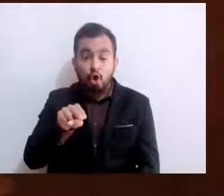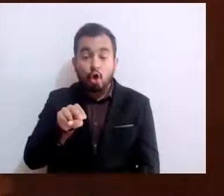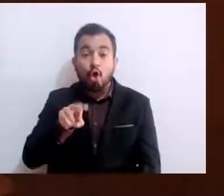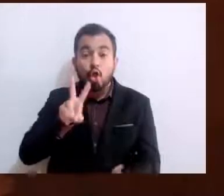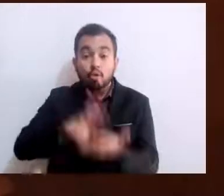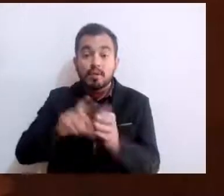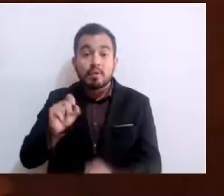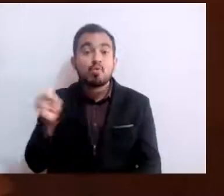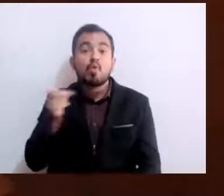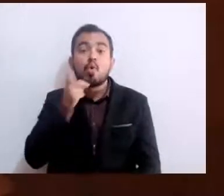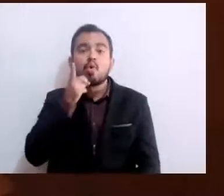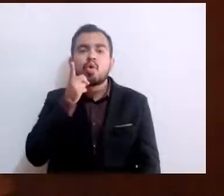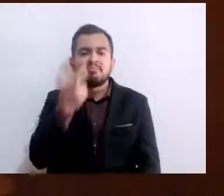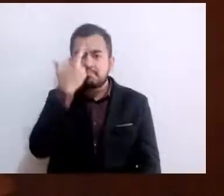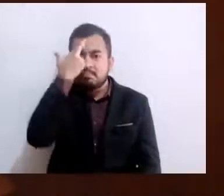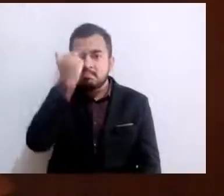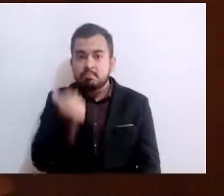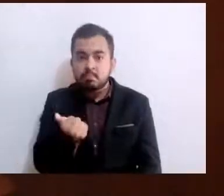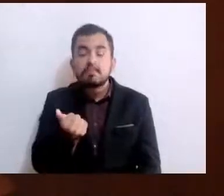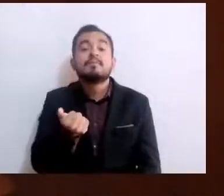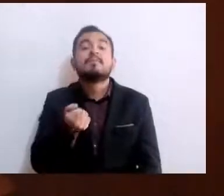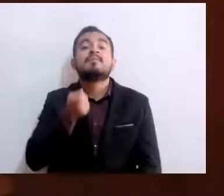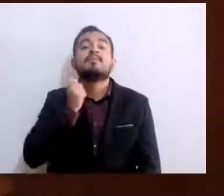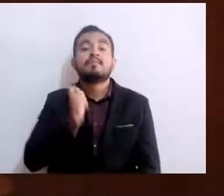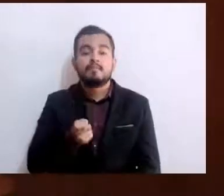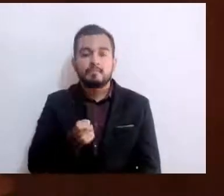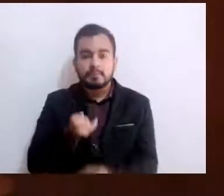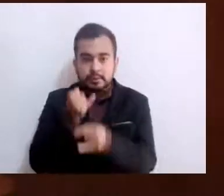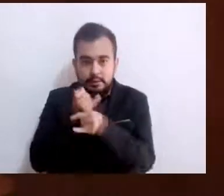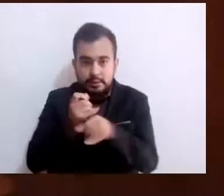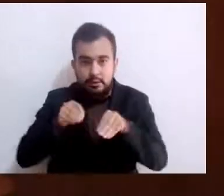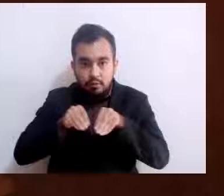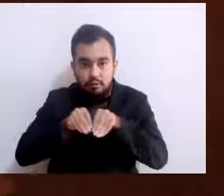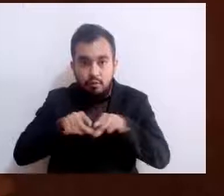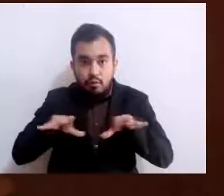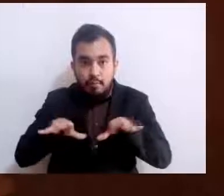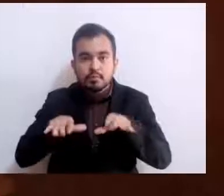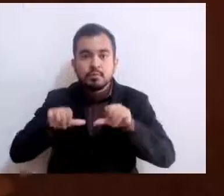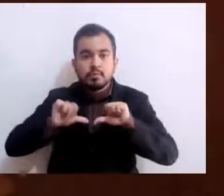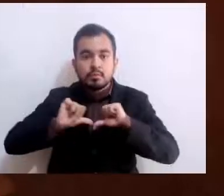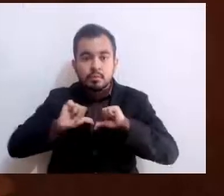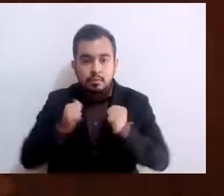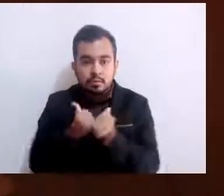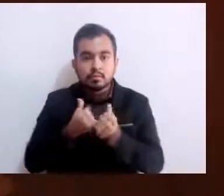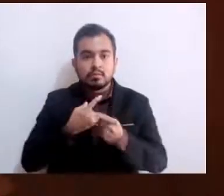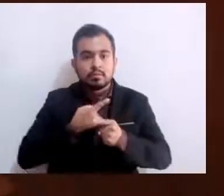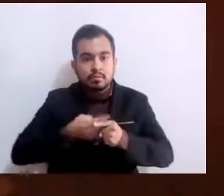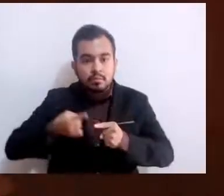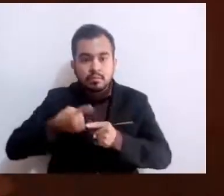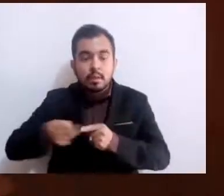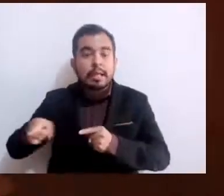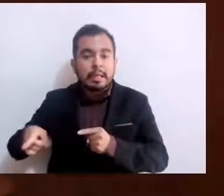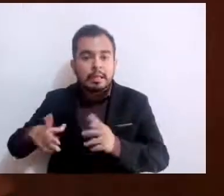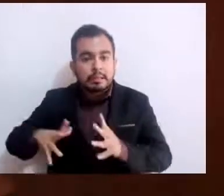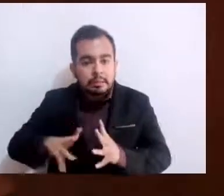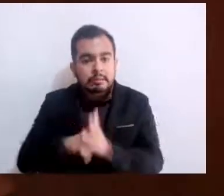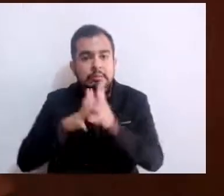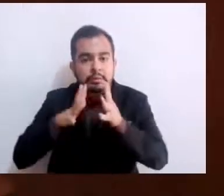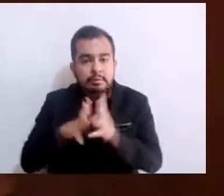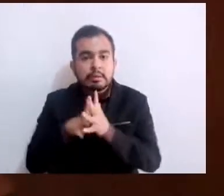argumentando que se buscaba la secrecía de la información de la sociedad civil que participa como testigo en las